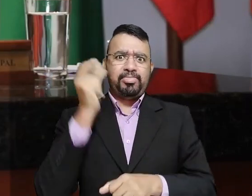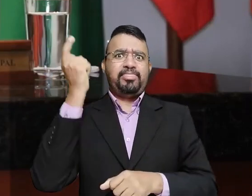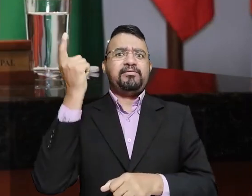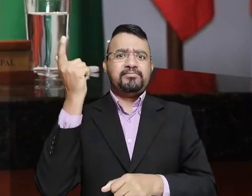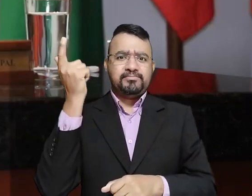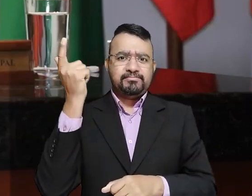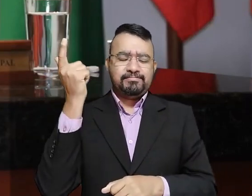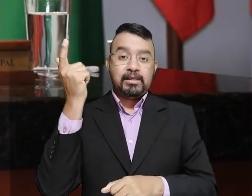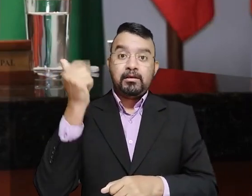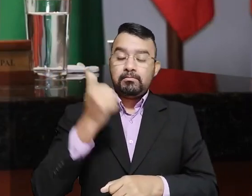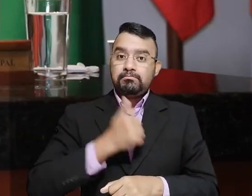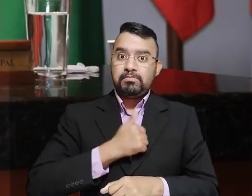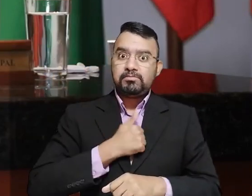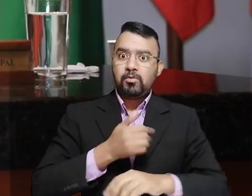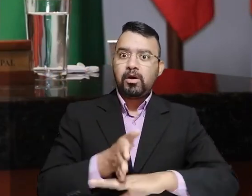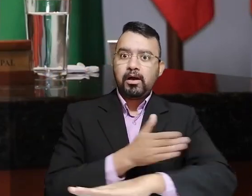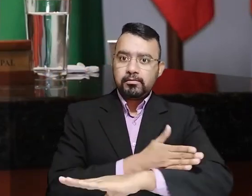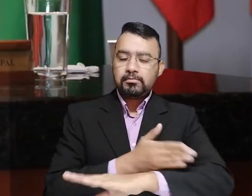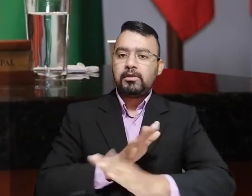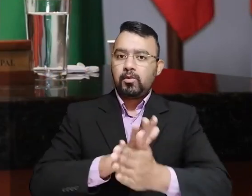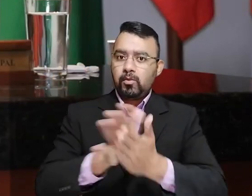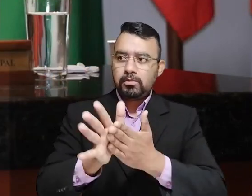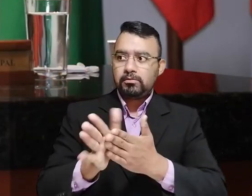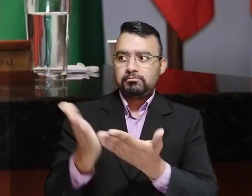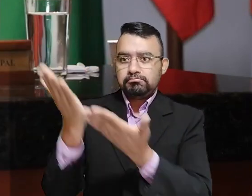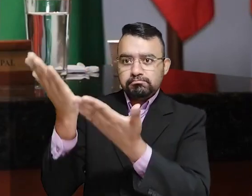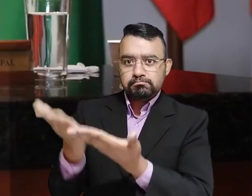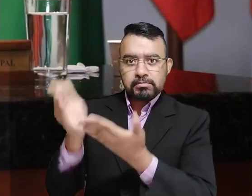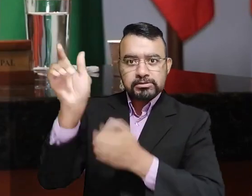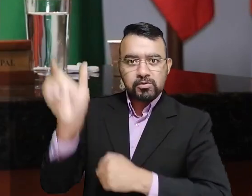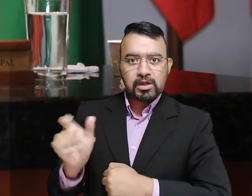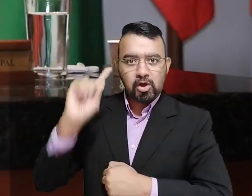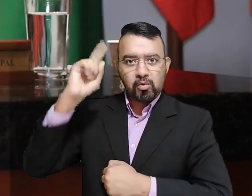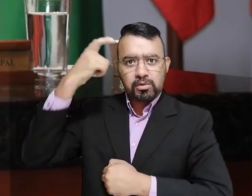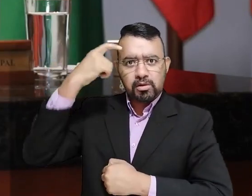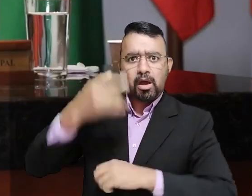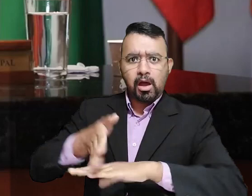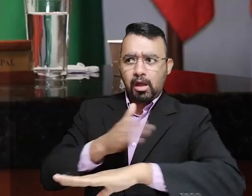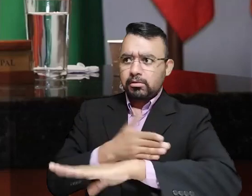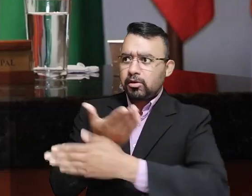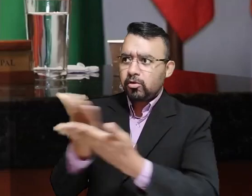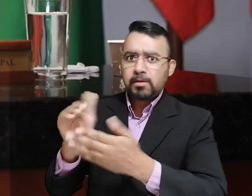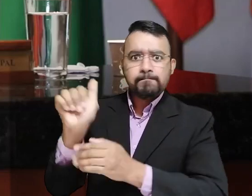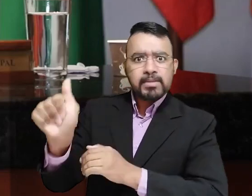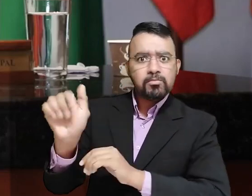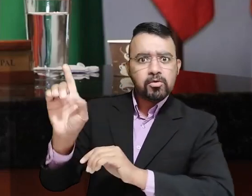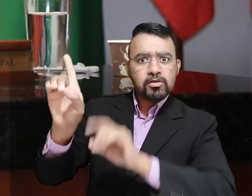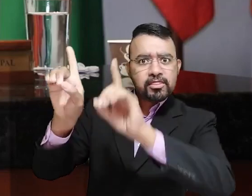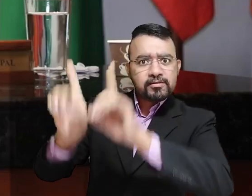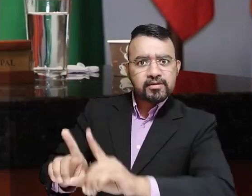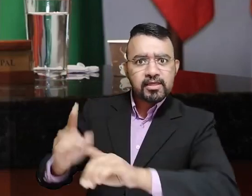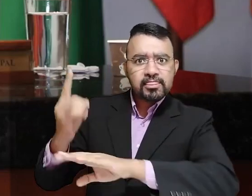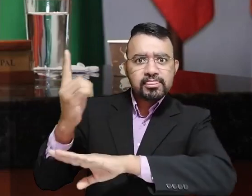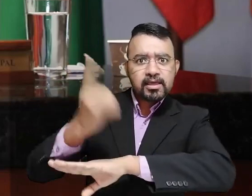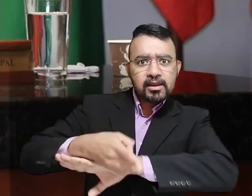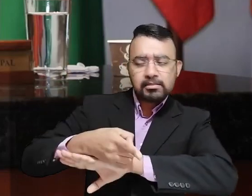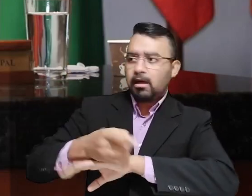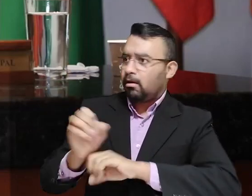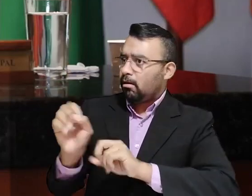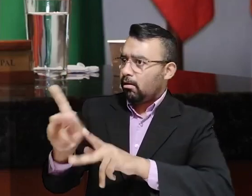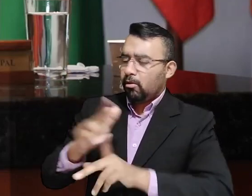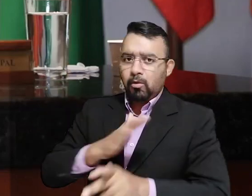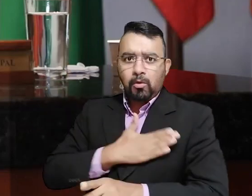he respaldado rotundamente y de manera frontal las decisiones del gobierno departamental en los últimos